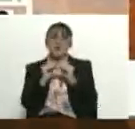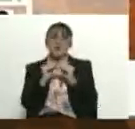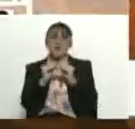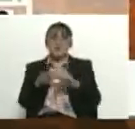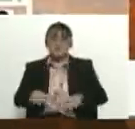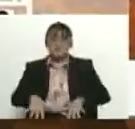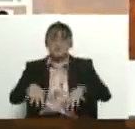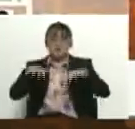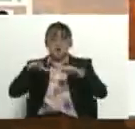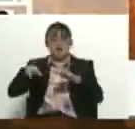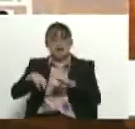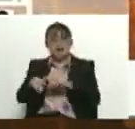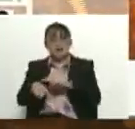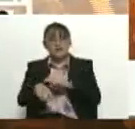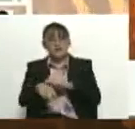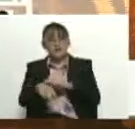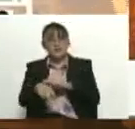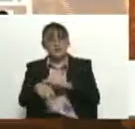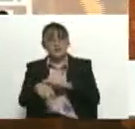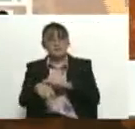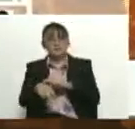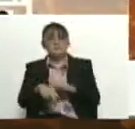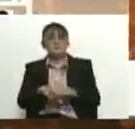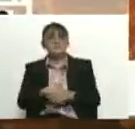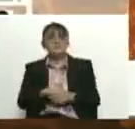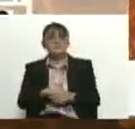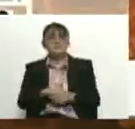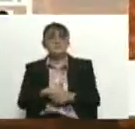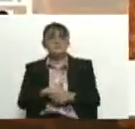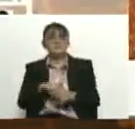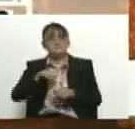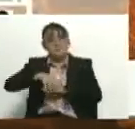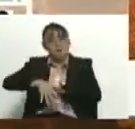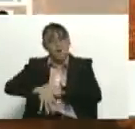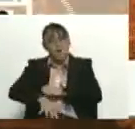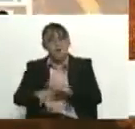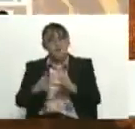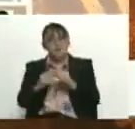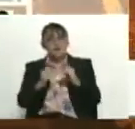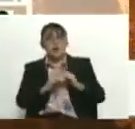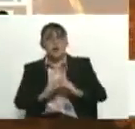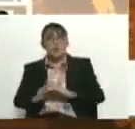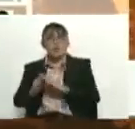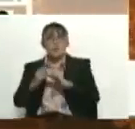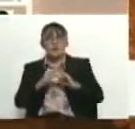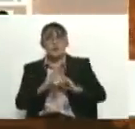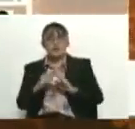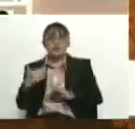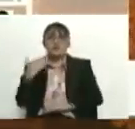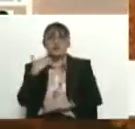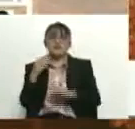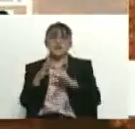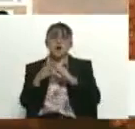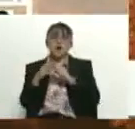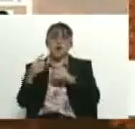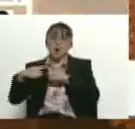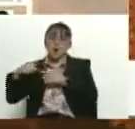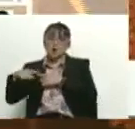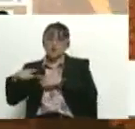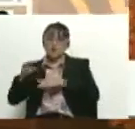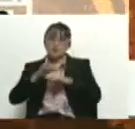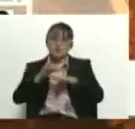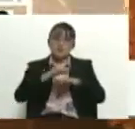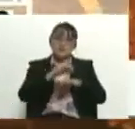del río portuguesa que inunda los esteros de camaguán inunda todas estas comunidades y que además afecta a otro municipio también